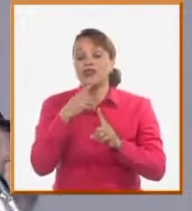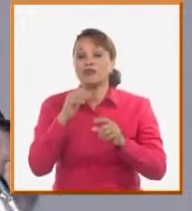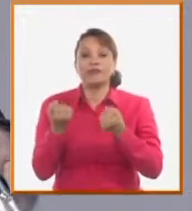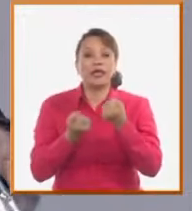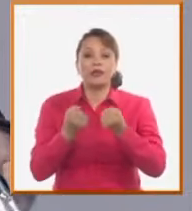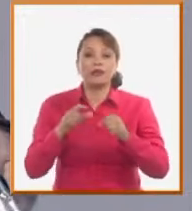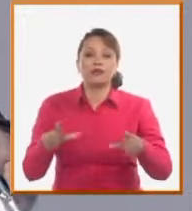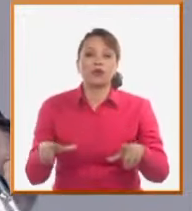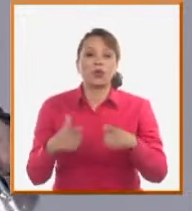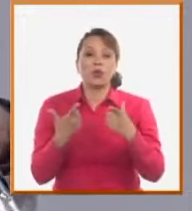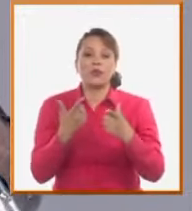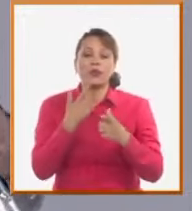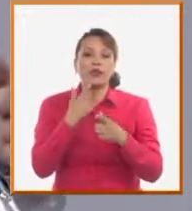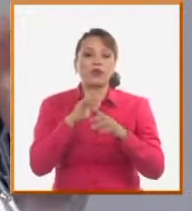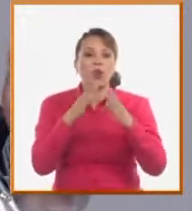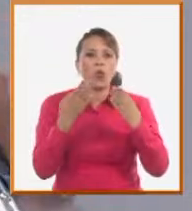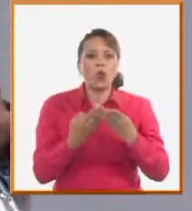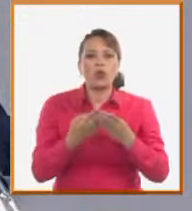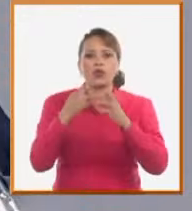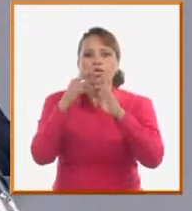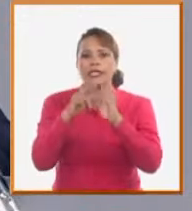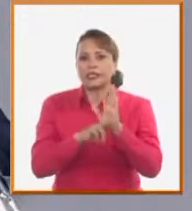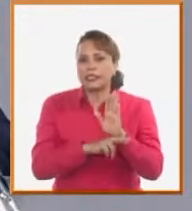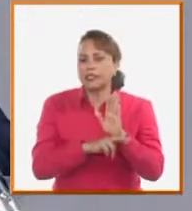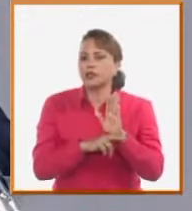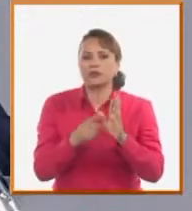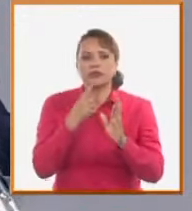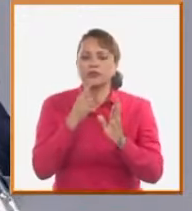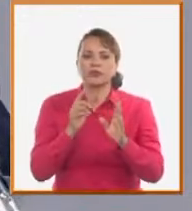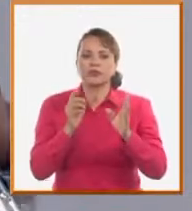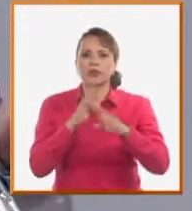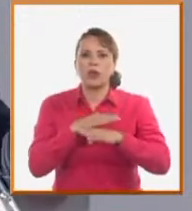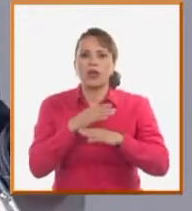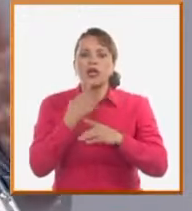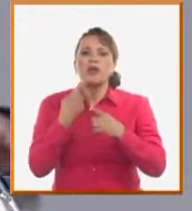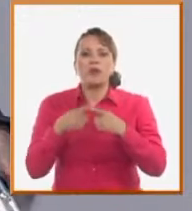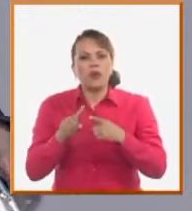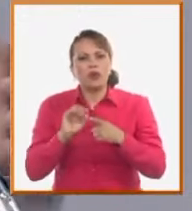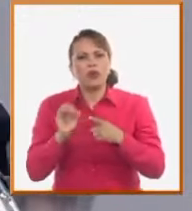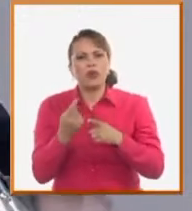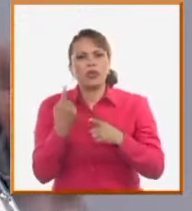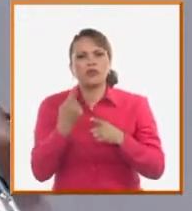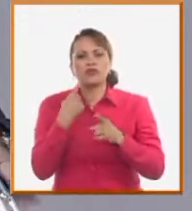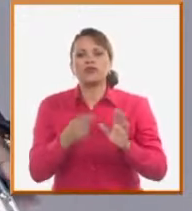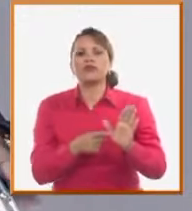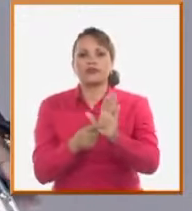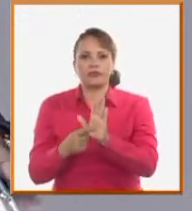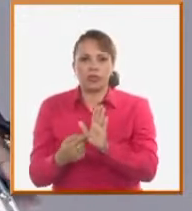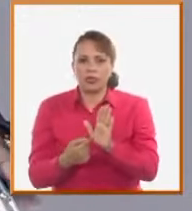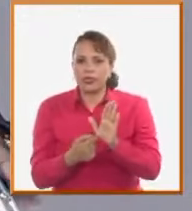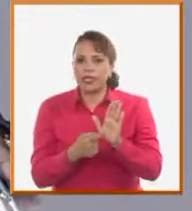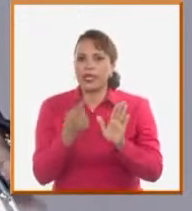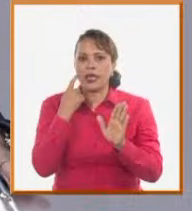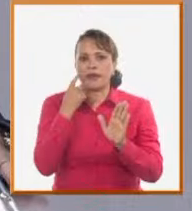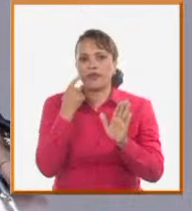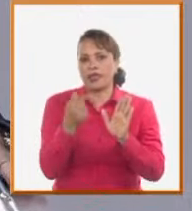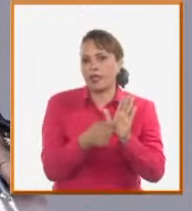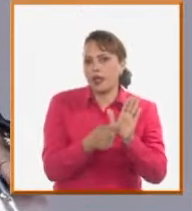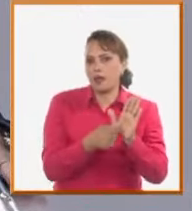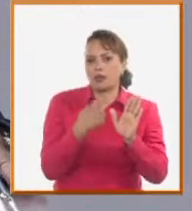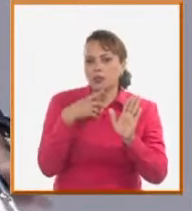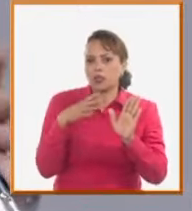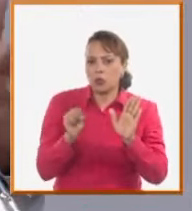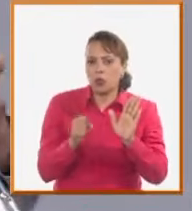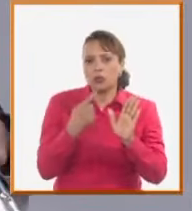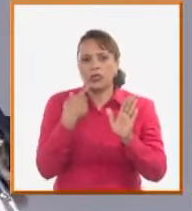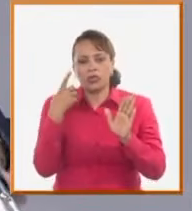en muchos de los casos para la circulación inmediata por la vía pública, y por eso se los mostramos, se los enseñamos a los